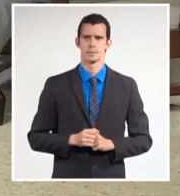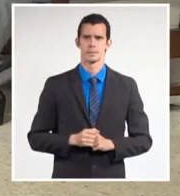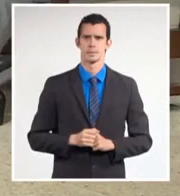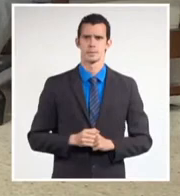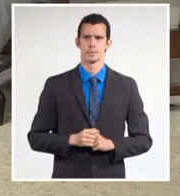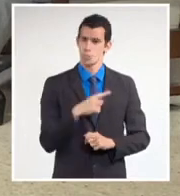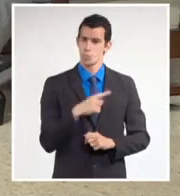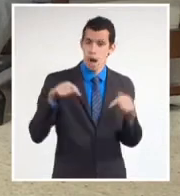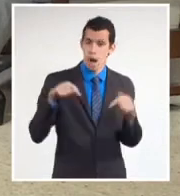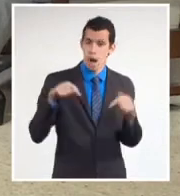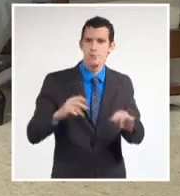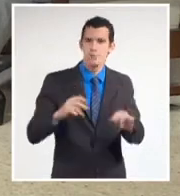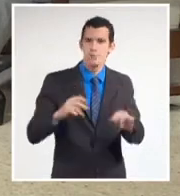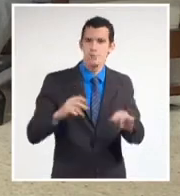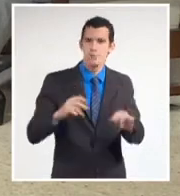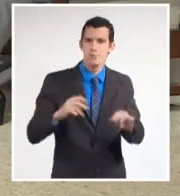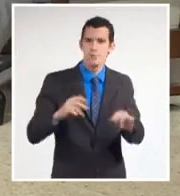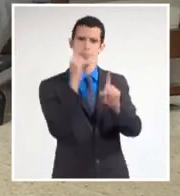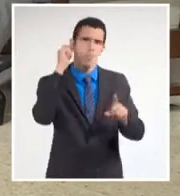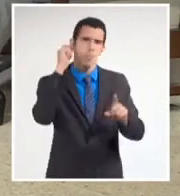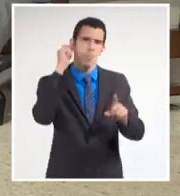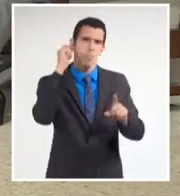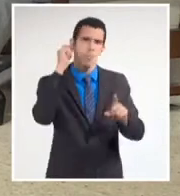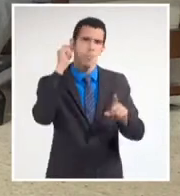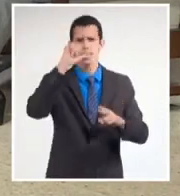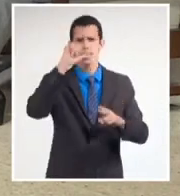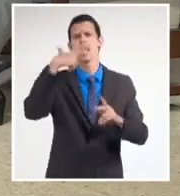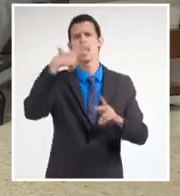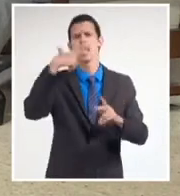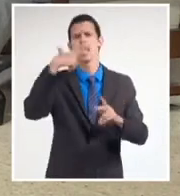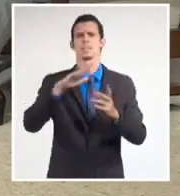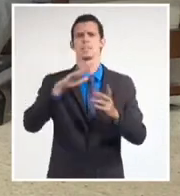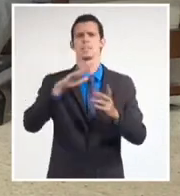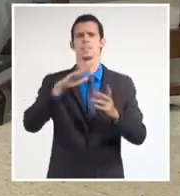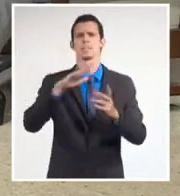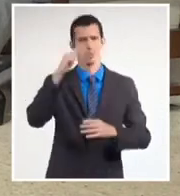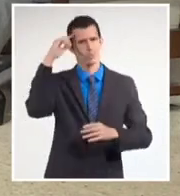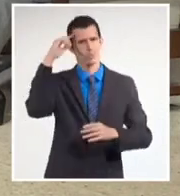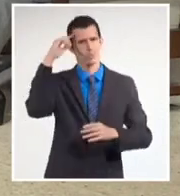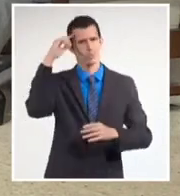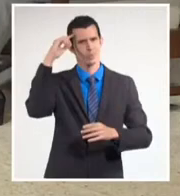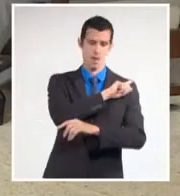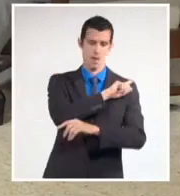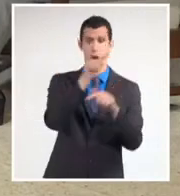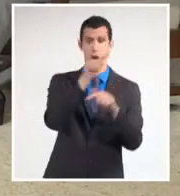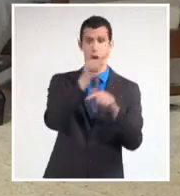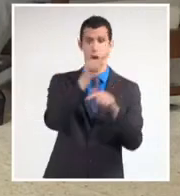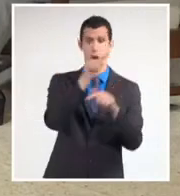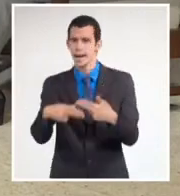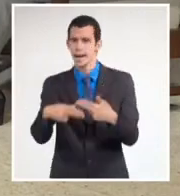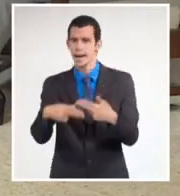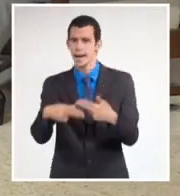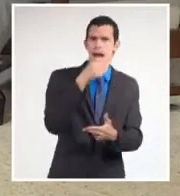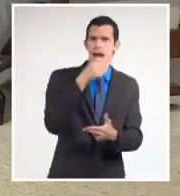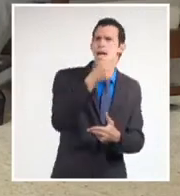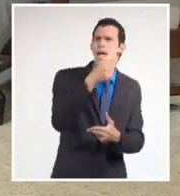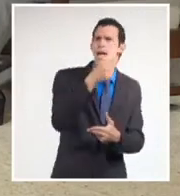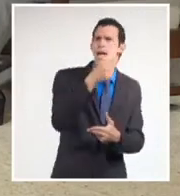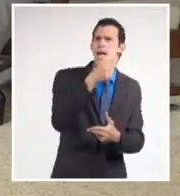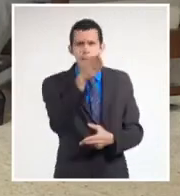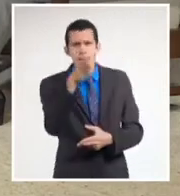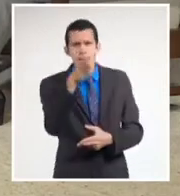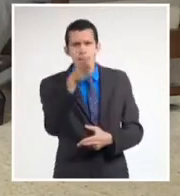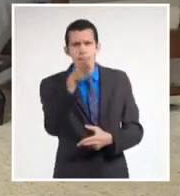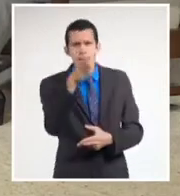colega Daimí Díaz Brejo, que ha estado durante la sesión de ayer y de hoy también compartiendo como equipo de